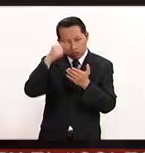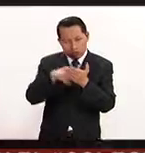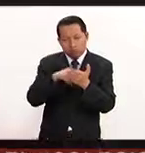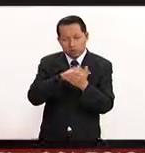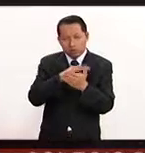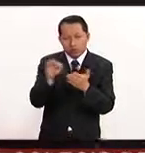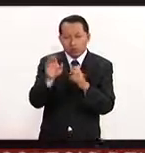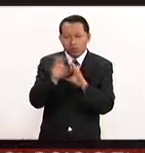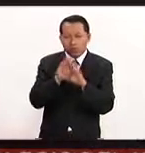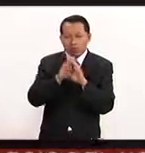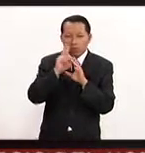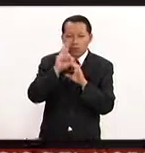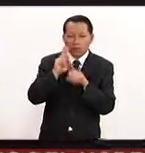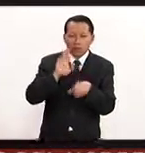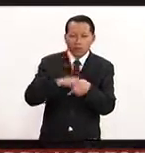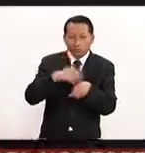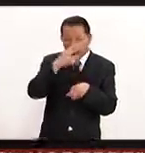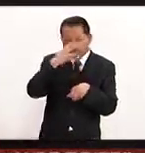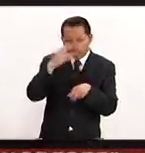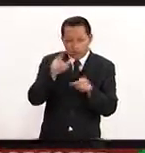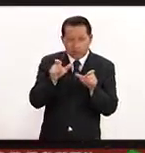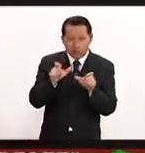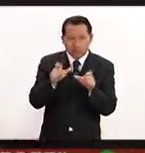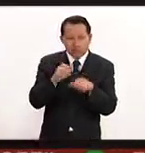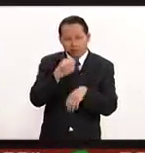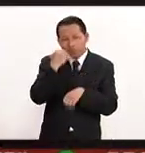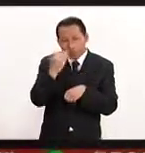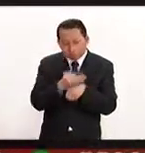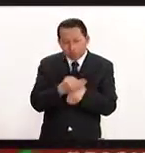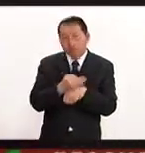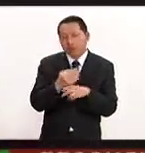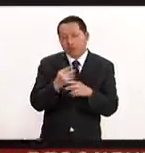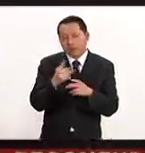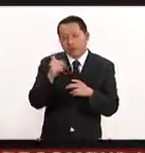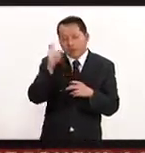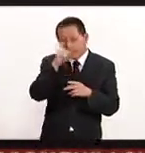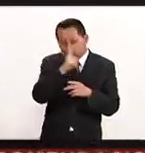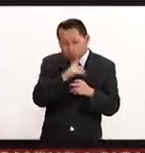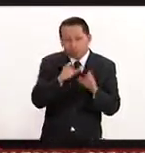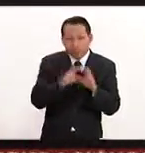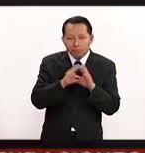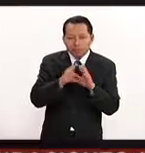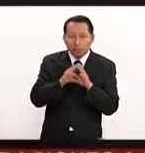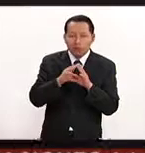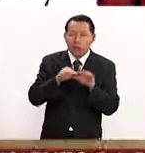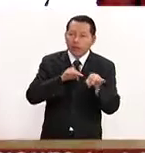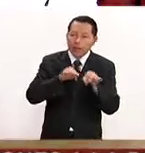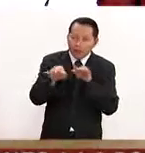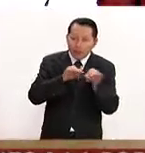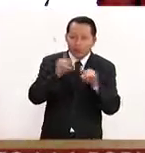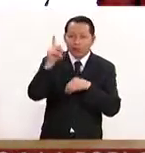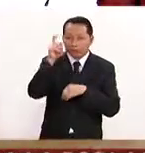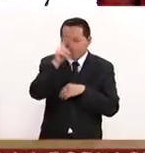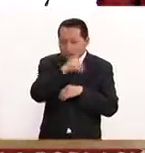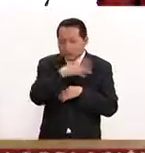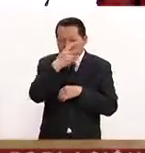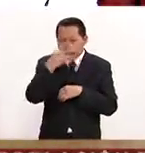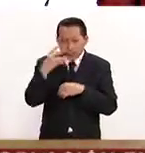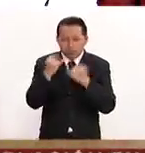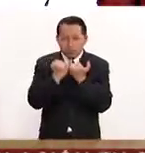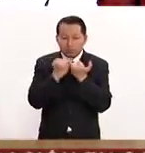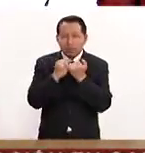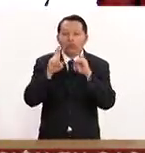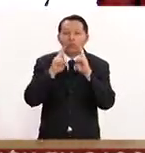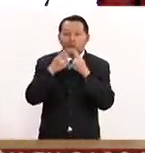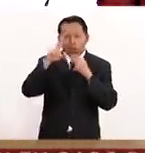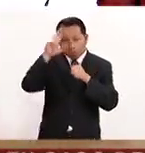ver más restricciones de visas, por ejemplo, para estudiantes. Creo que vamos a ver más complicaciones para trabajadores. Obviamente en la Unión Europea